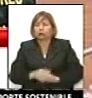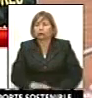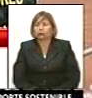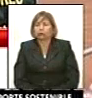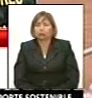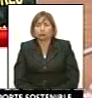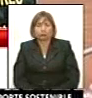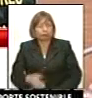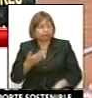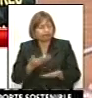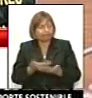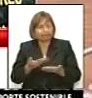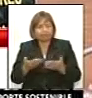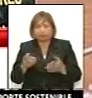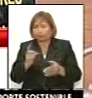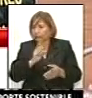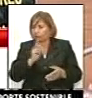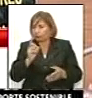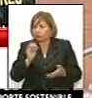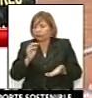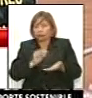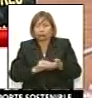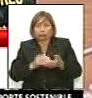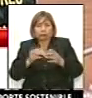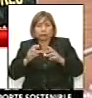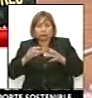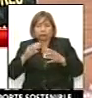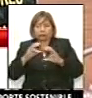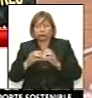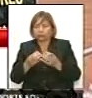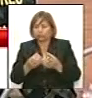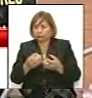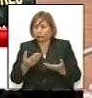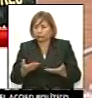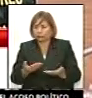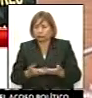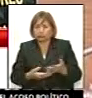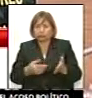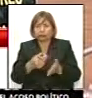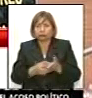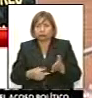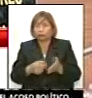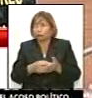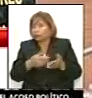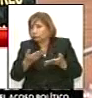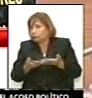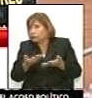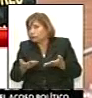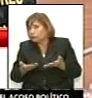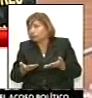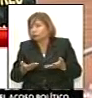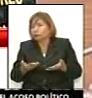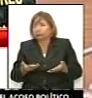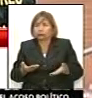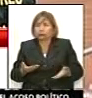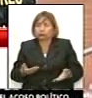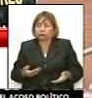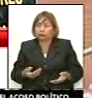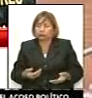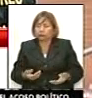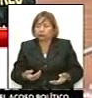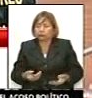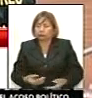y tratar de que no aparezcan, sobre todo en una etapa que es absolutamente preliminar, ¿no? Conceptos,